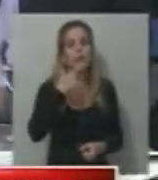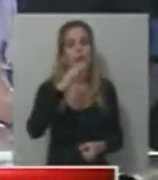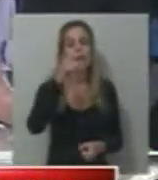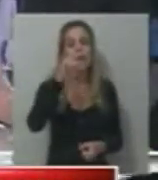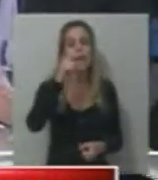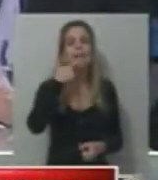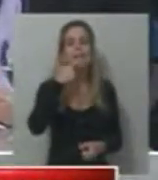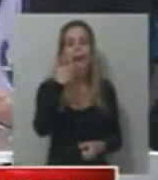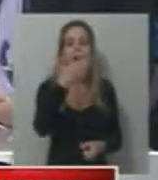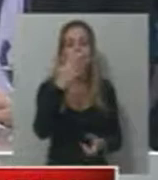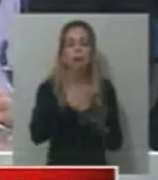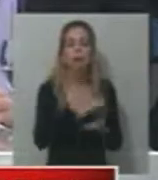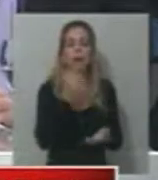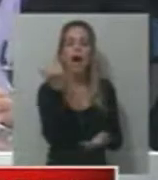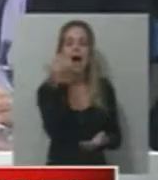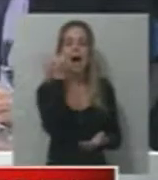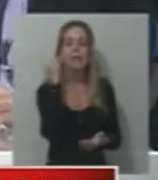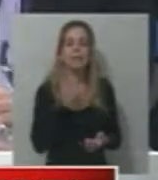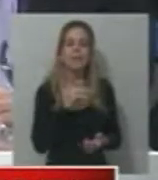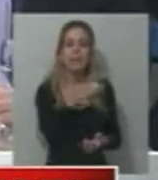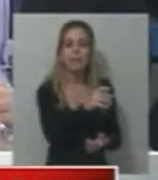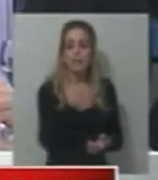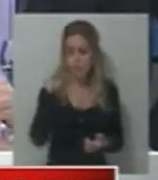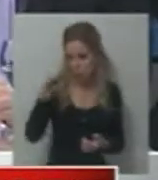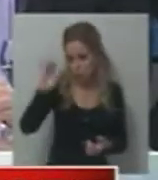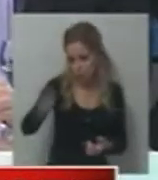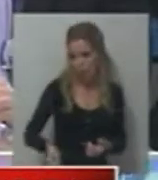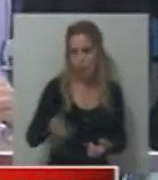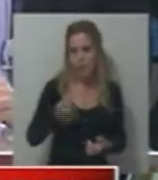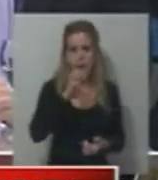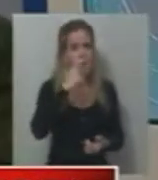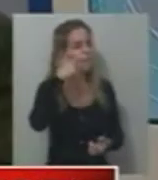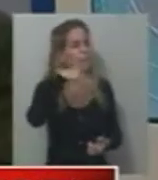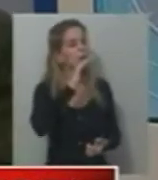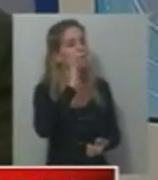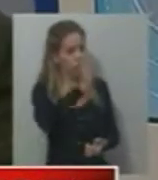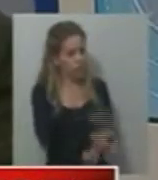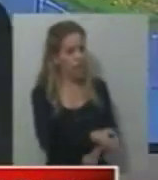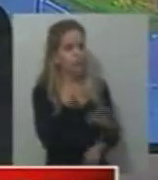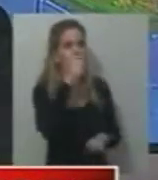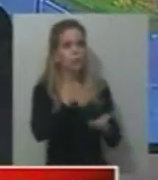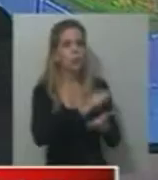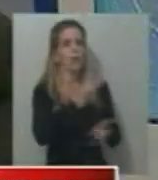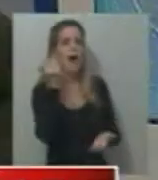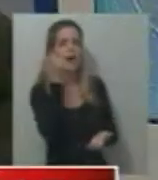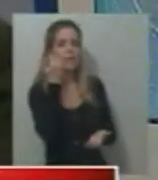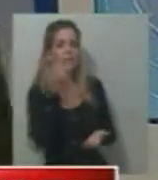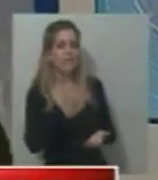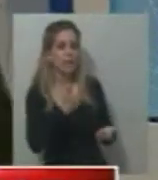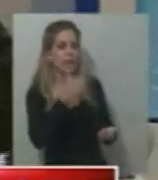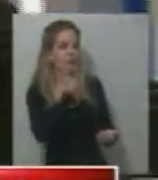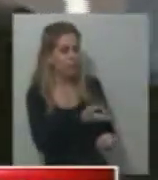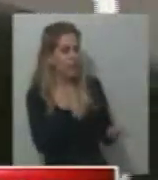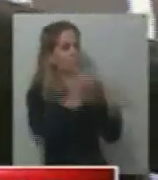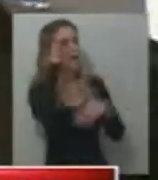palabra totalmente autorizada. ¿Pero por qué? Para hablar de esto, porque es un hombre que sabe el tema. ¿Por qué sabe cómo fue el accidente? Sabe mucho más que vos y que yo, por ejemplo. No sé si sabe más que